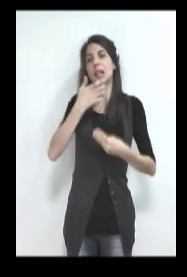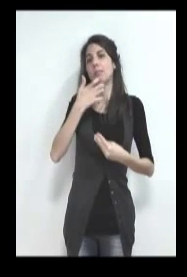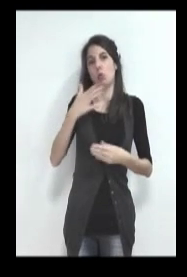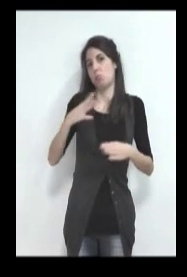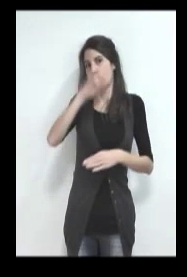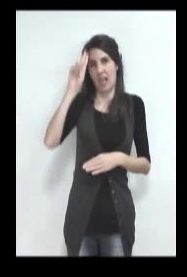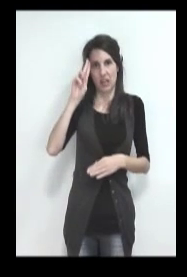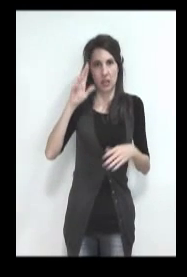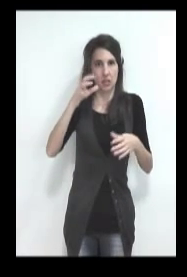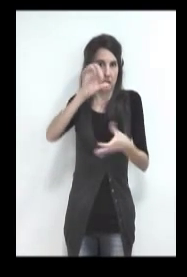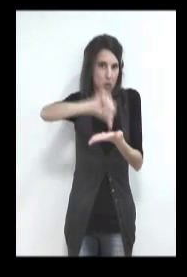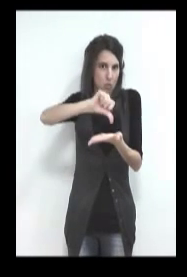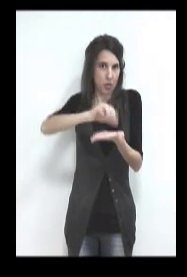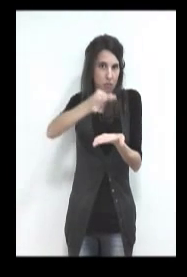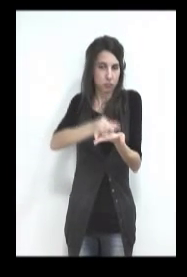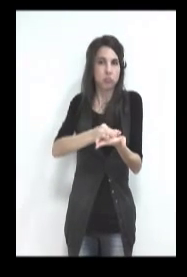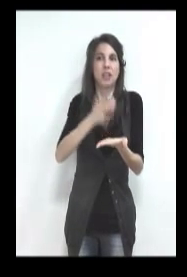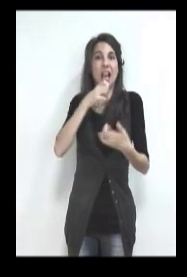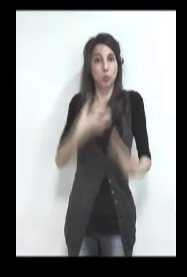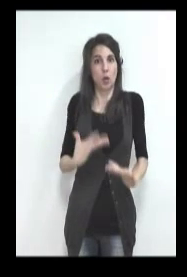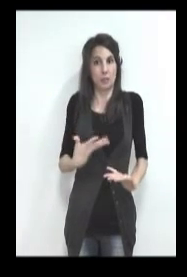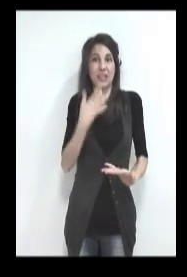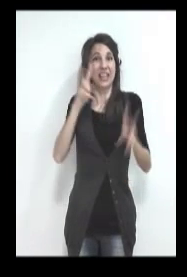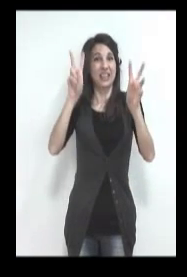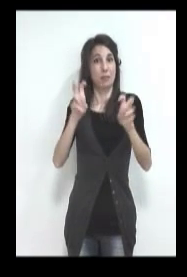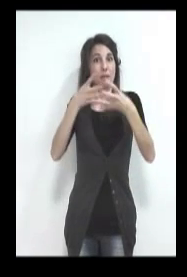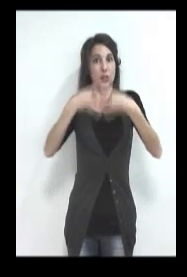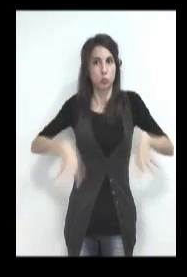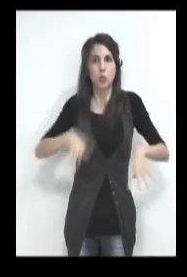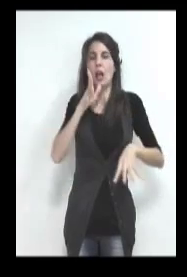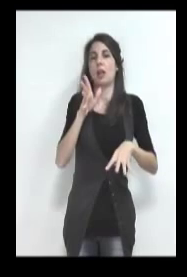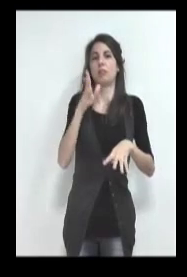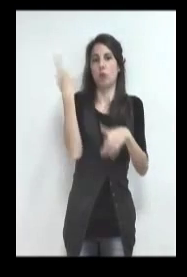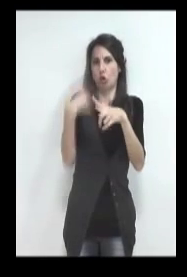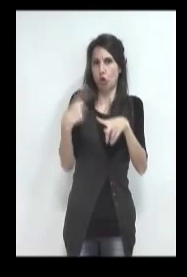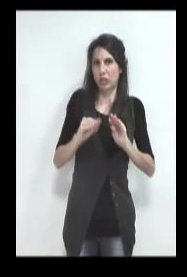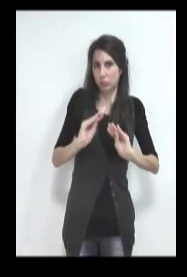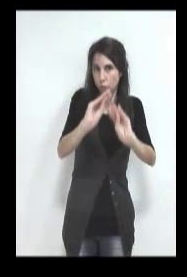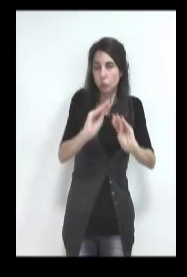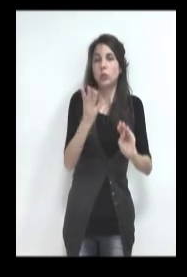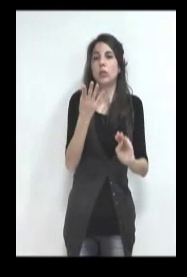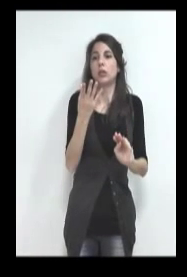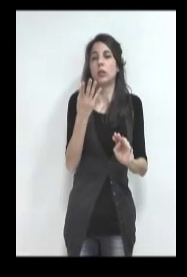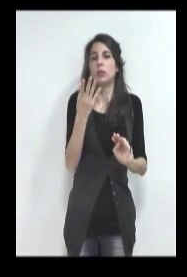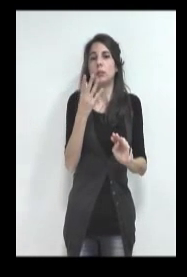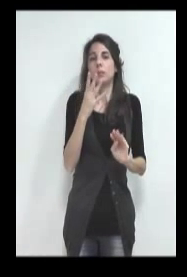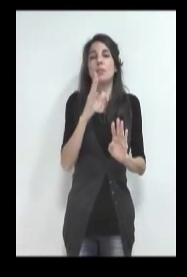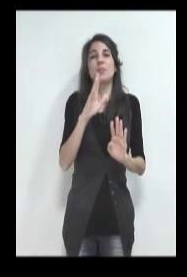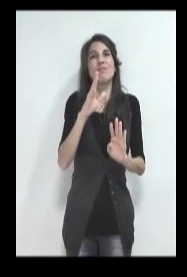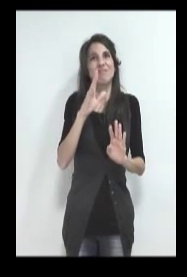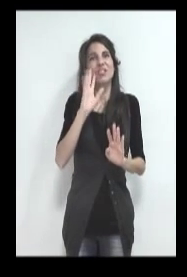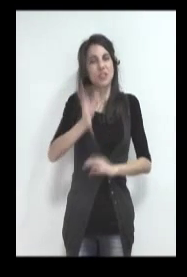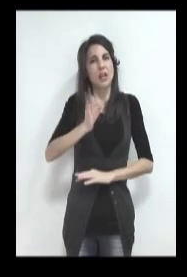Madrid y actualmente, a nivel ya de infraestructuras, de dotaciones y demás, sin entrar en otros aspectos, encontramos